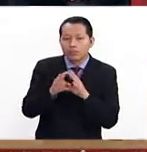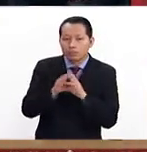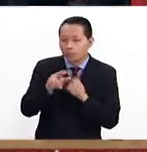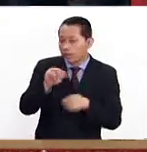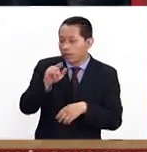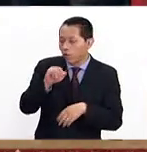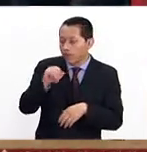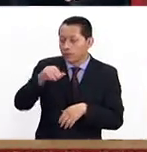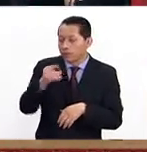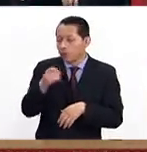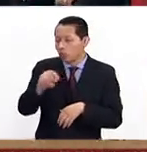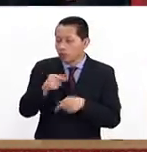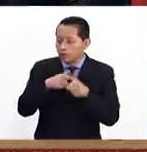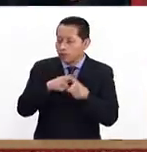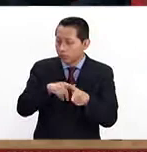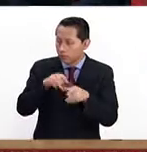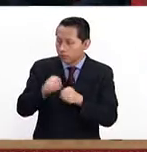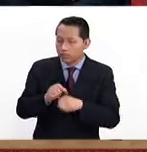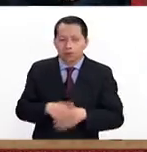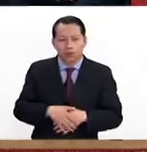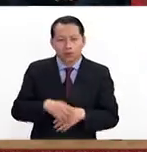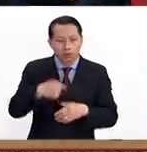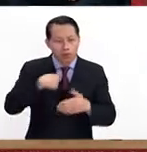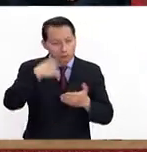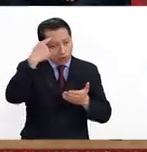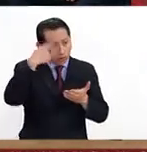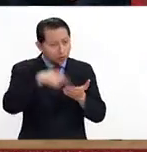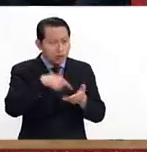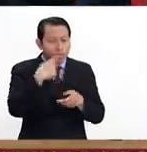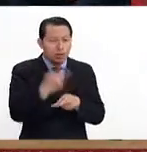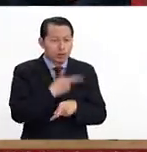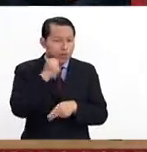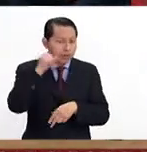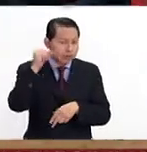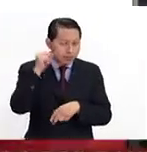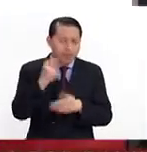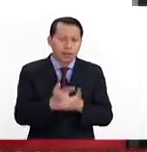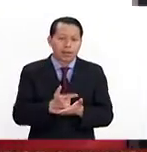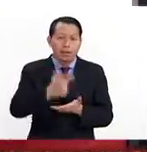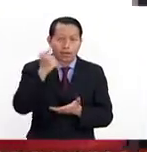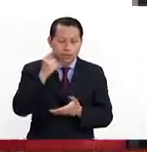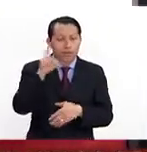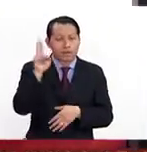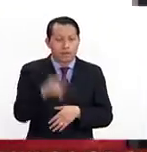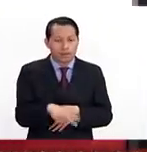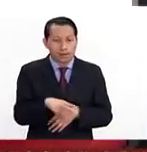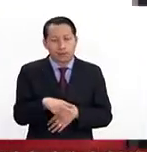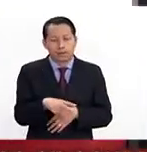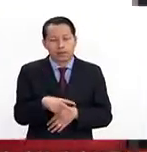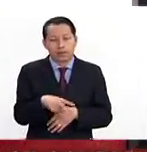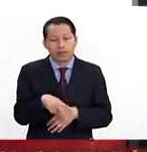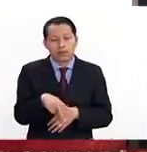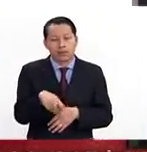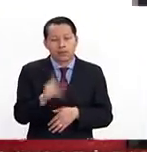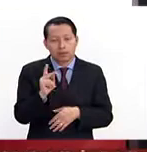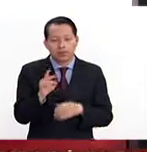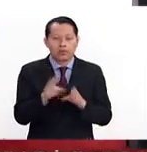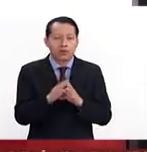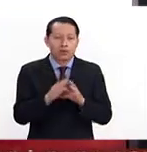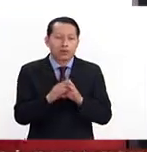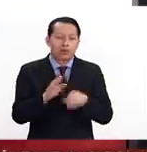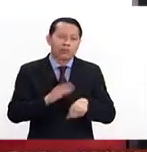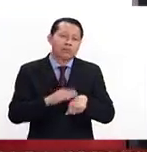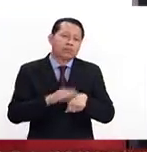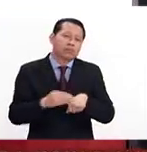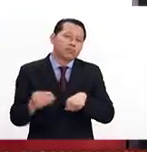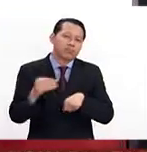Nicolás Maduro en el poder? Yo creo que lo que pasó el día de ayer es grave, sin duda. Viene, sin embargo, a abonar a lo que ha